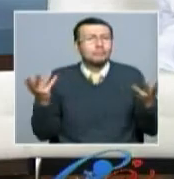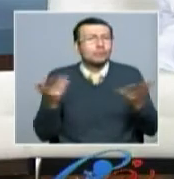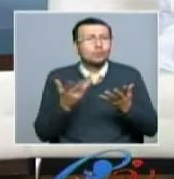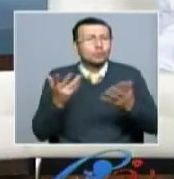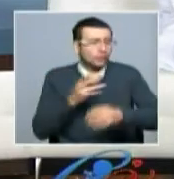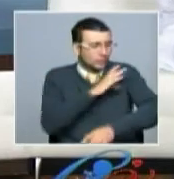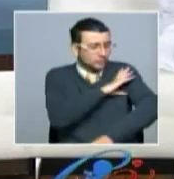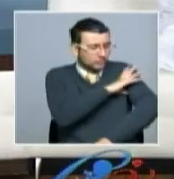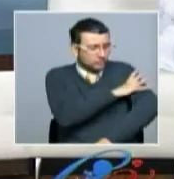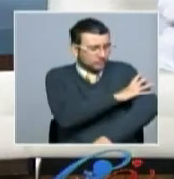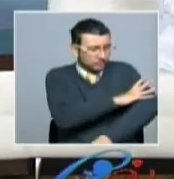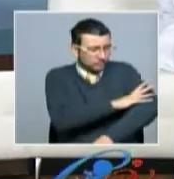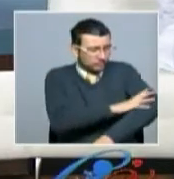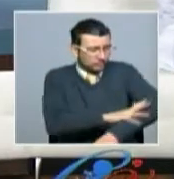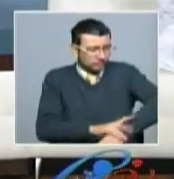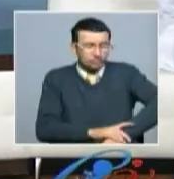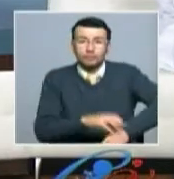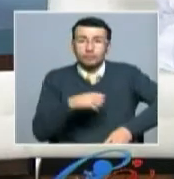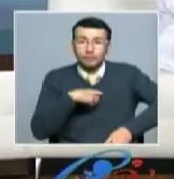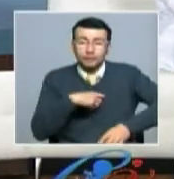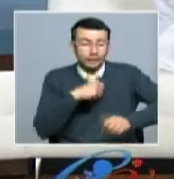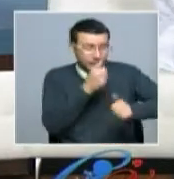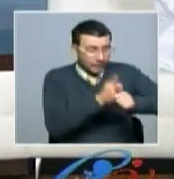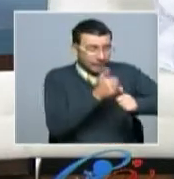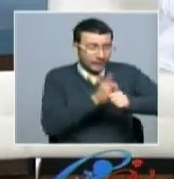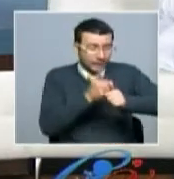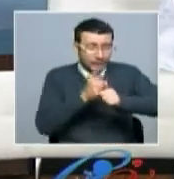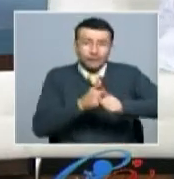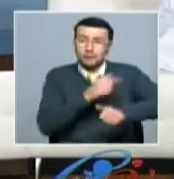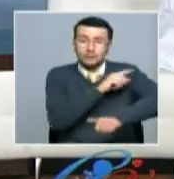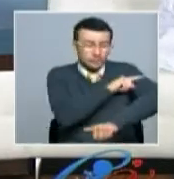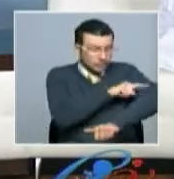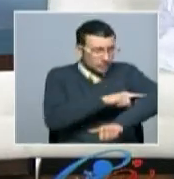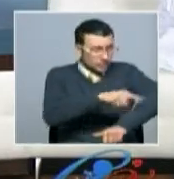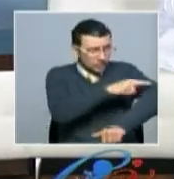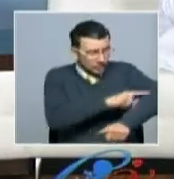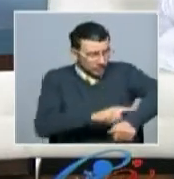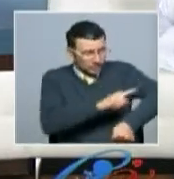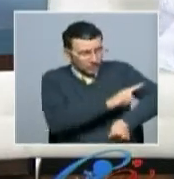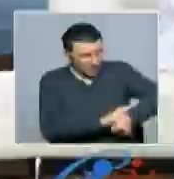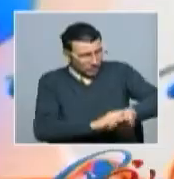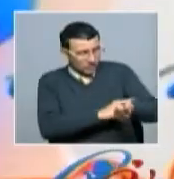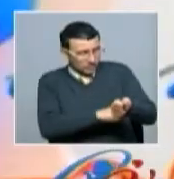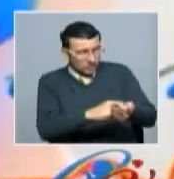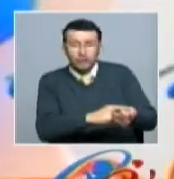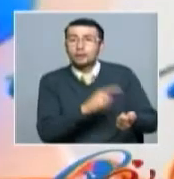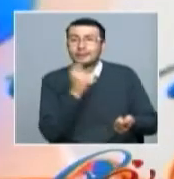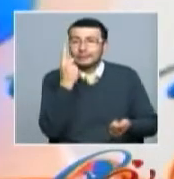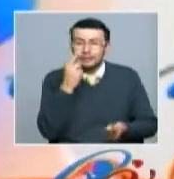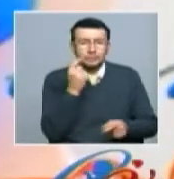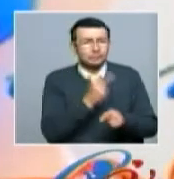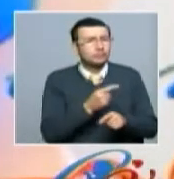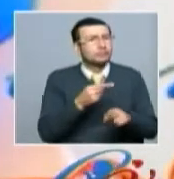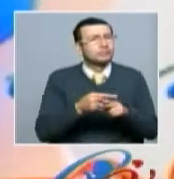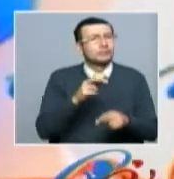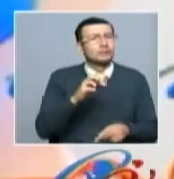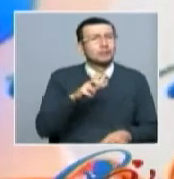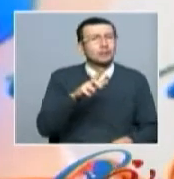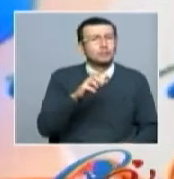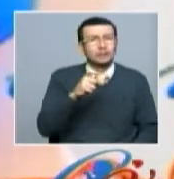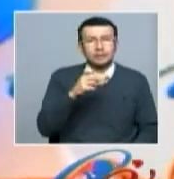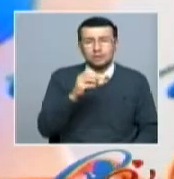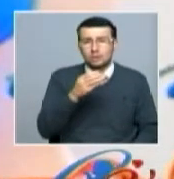la región tiene como responsabilidad cada nervio, que nace en un plexo brachial. Porque es muy bueno que ustedes vean qué es ese plexo brachial. El plexo